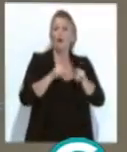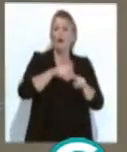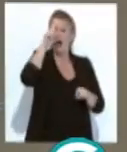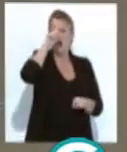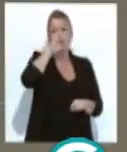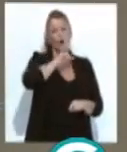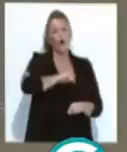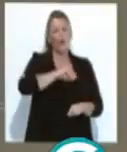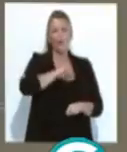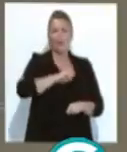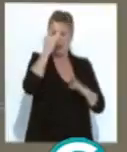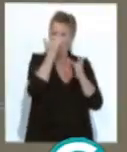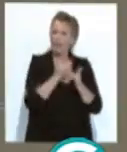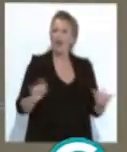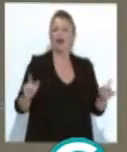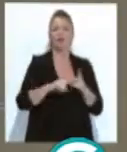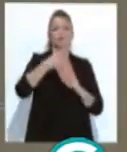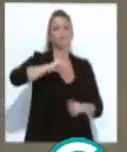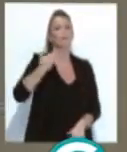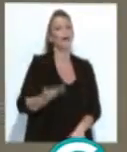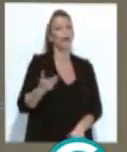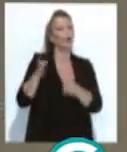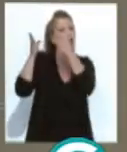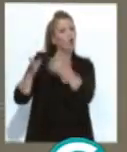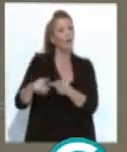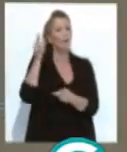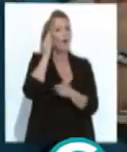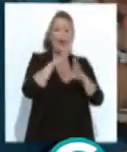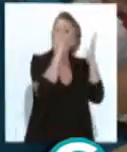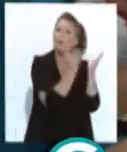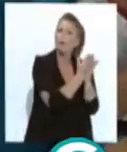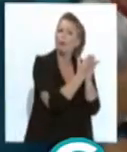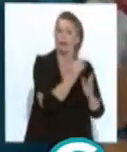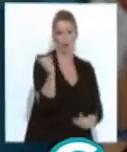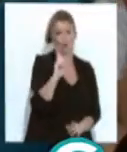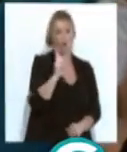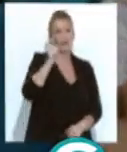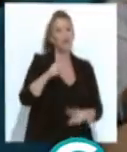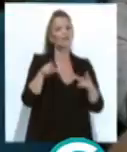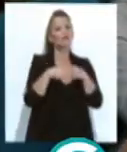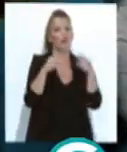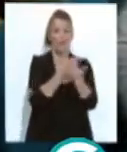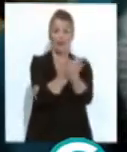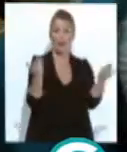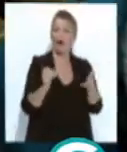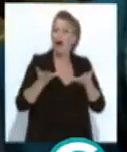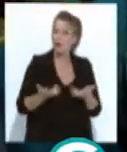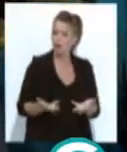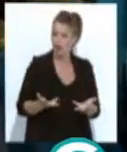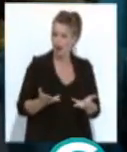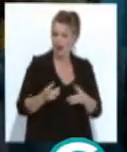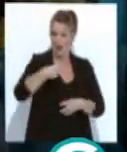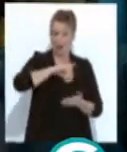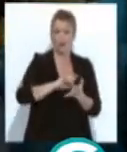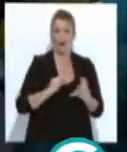conciencia de lo que era realmente era el valor de la mujer, no en el mundo, sino en la sociedad actual que nos estaba tocando